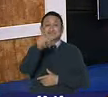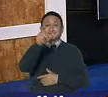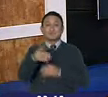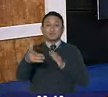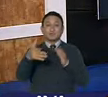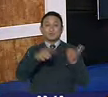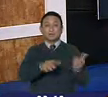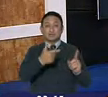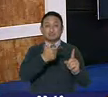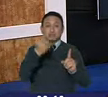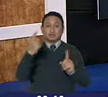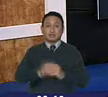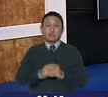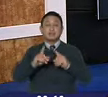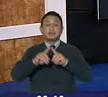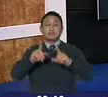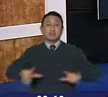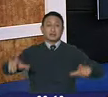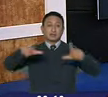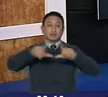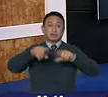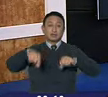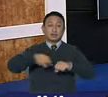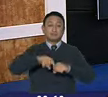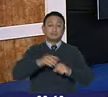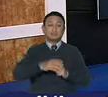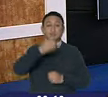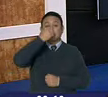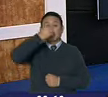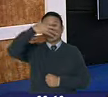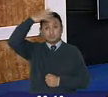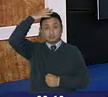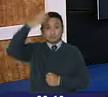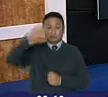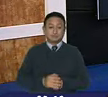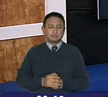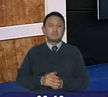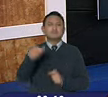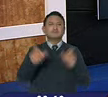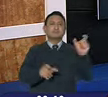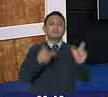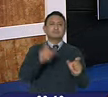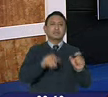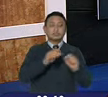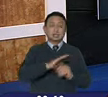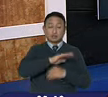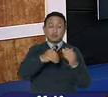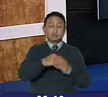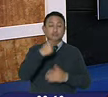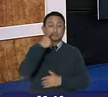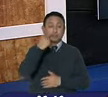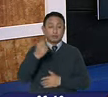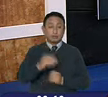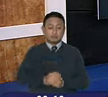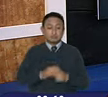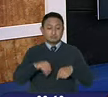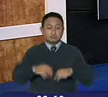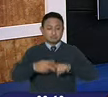Violentas se registraron en diferentes puntos de la ciudad de Santo Domingo. Las víctimas son de sexo masculino. Tras las